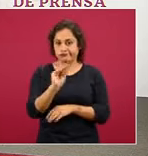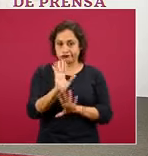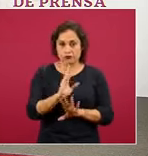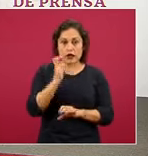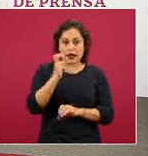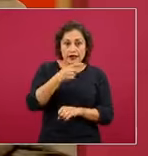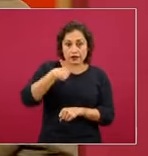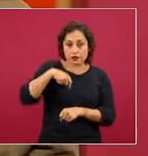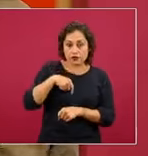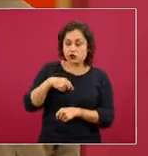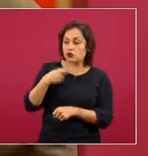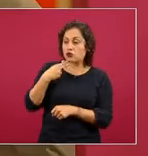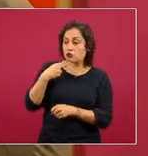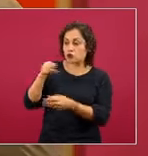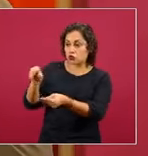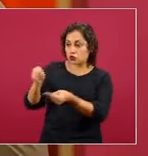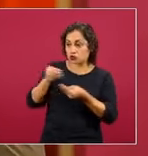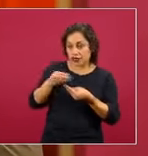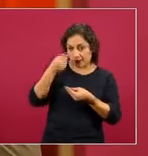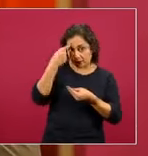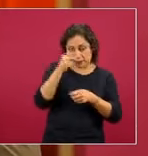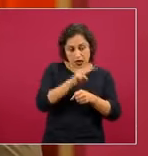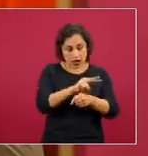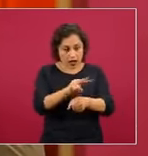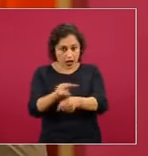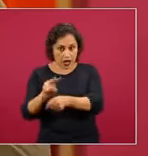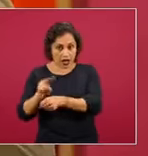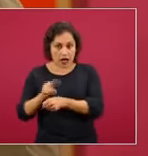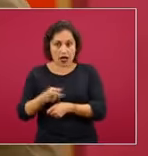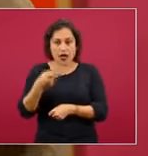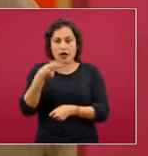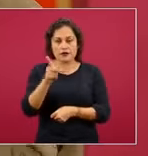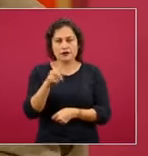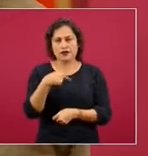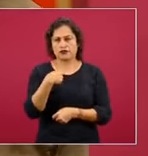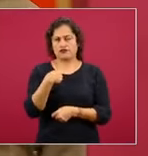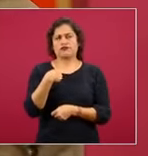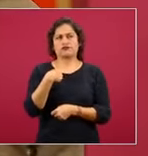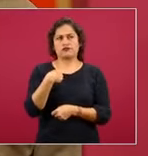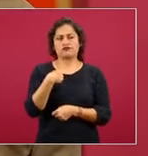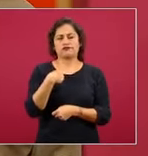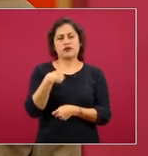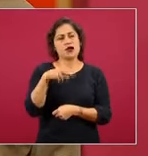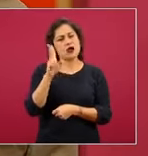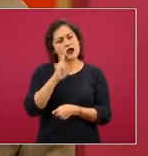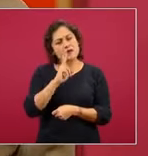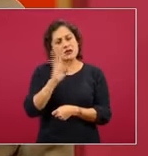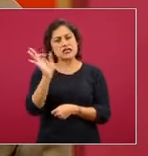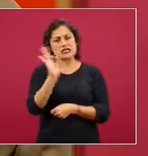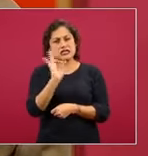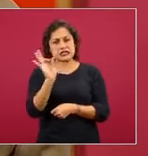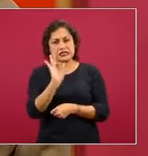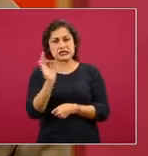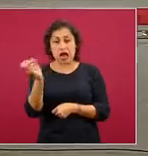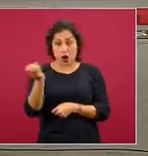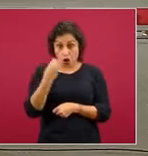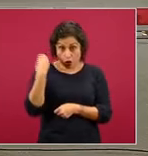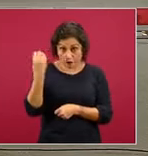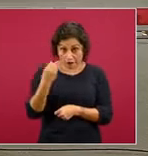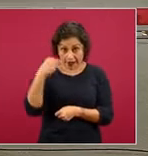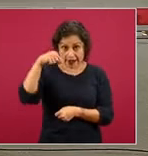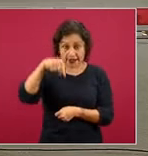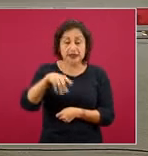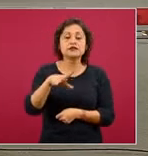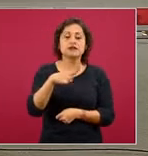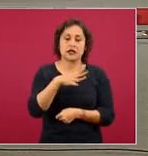el seguimiento, pero tendría que ver si está en algún lugar, sé que está en la conferencia de prensa seguro, pero